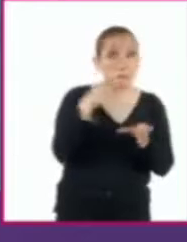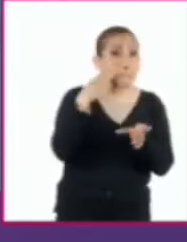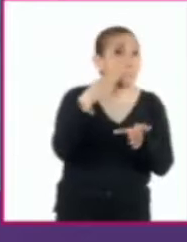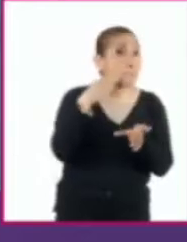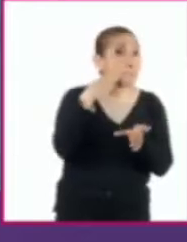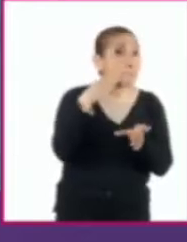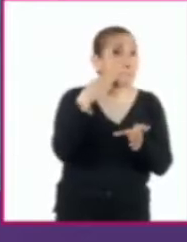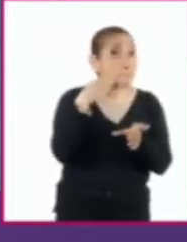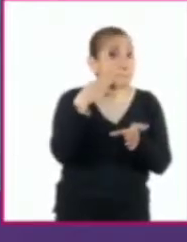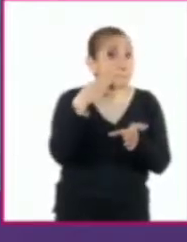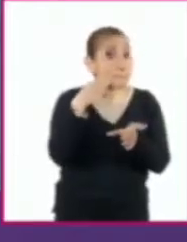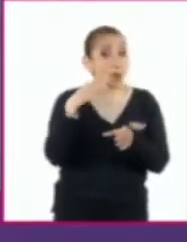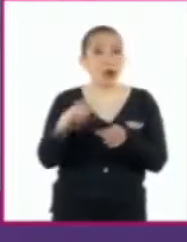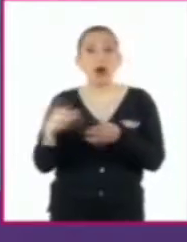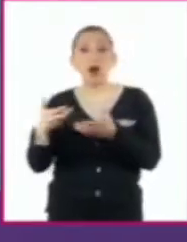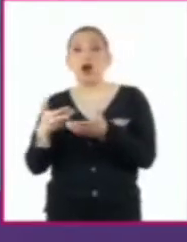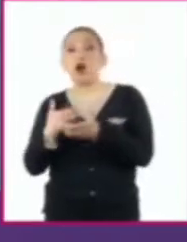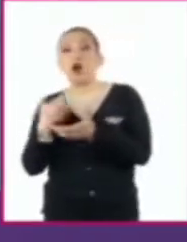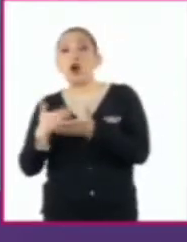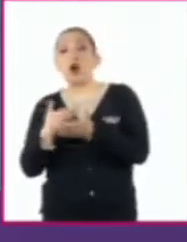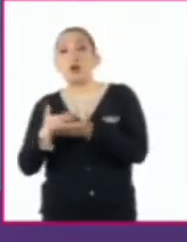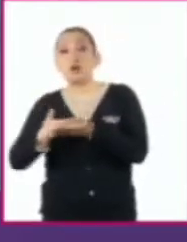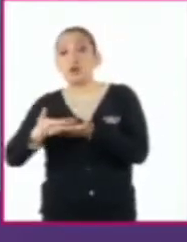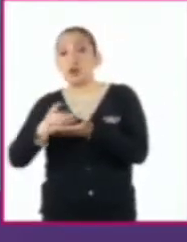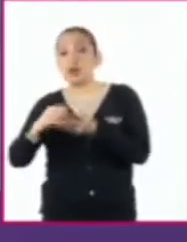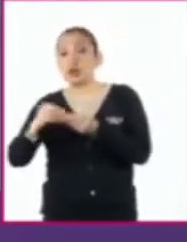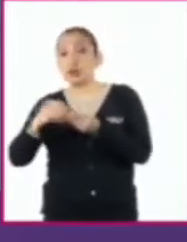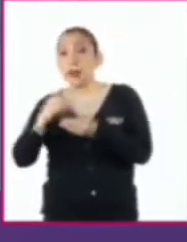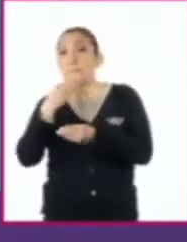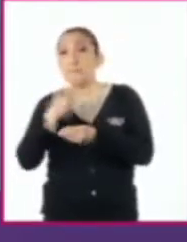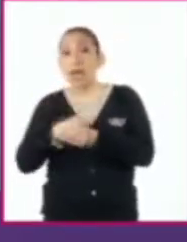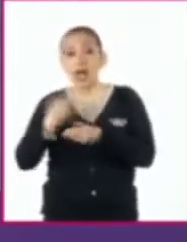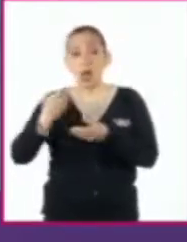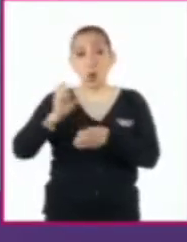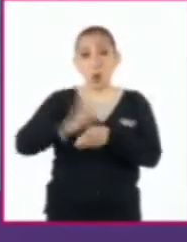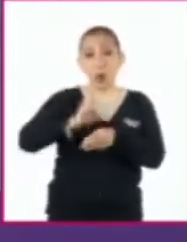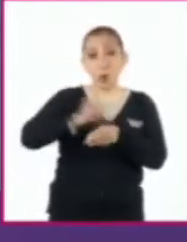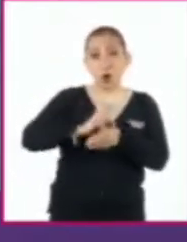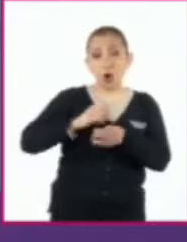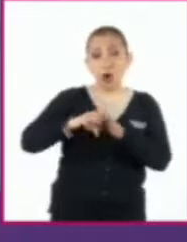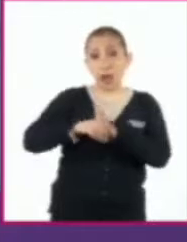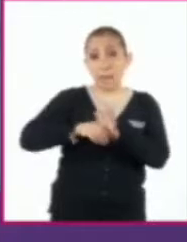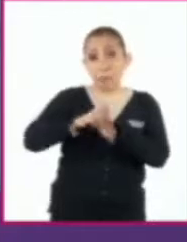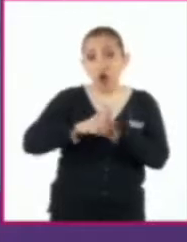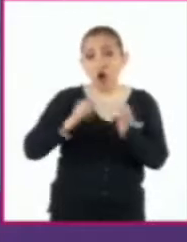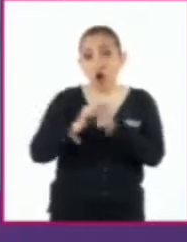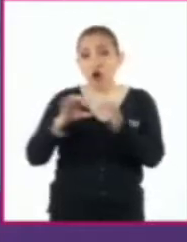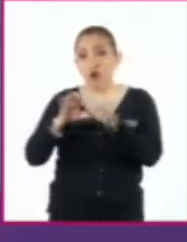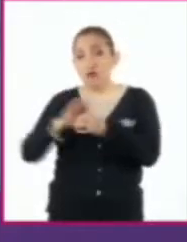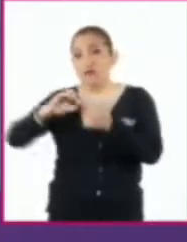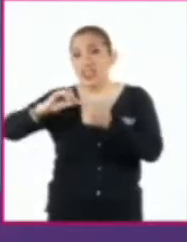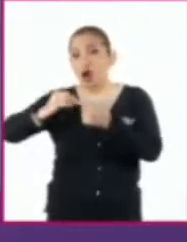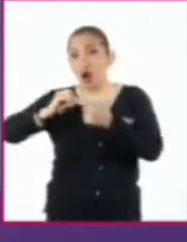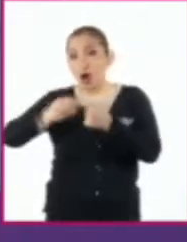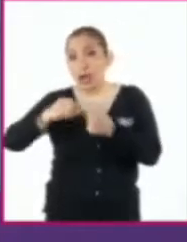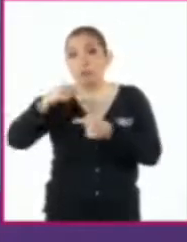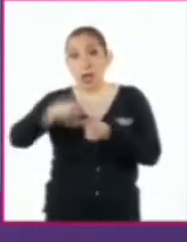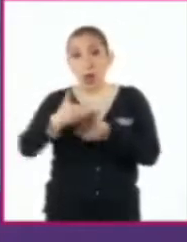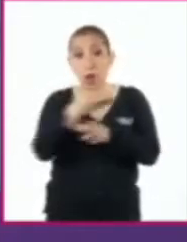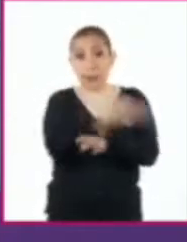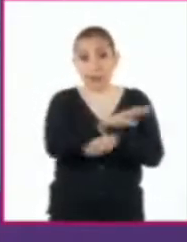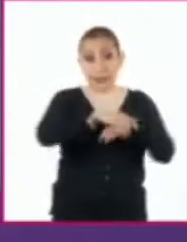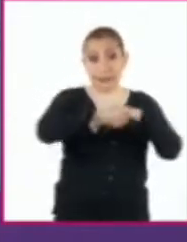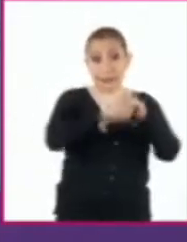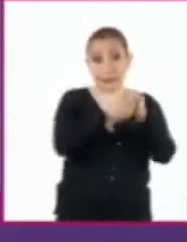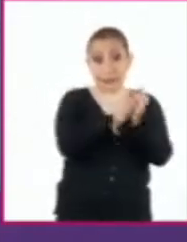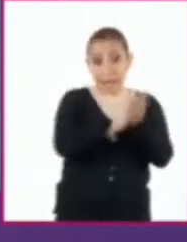manzanilla, un cóctel de frutas con miel, huevo con jamón acompañado con frijoles, pero para ello se lavaron las